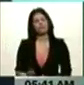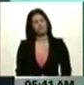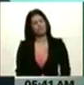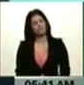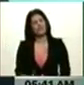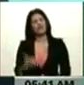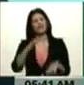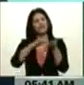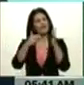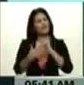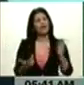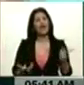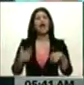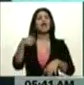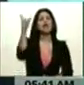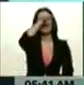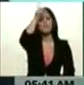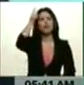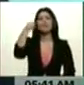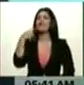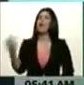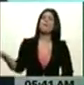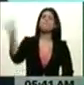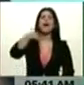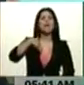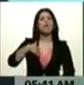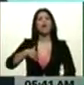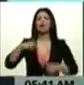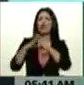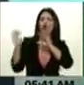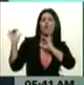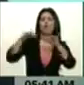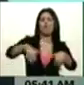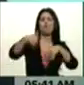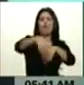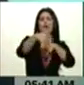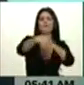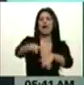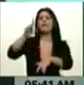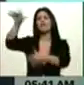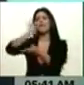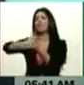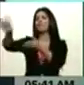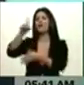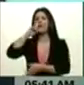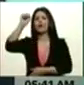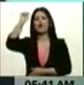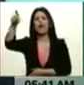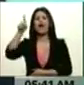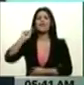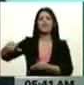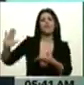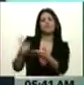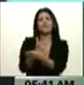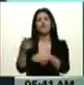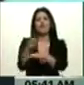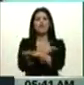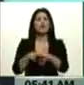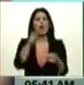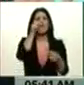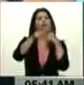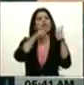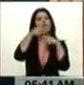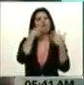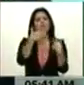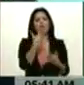sea que vamos a la calle todo el mundo y ya te tienes que ir, Nicolás, y esta protesta se acaba cuando salgamos de este gobierno que nos está... No, no, él